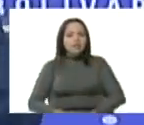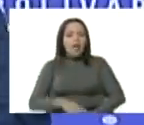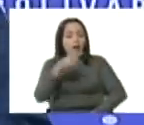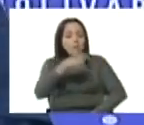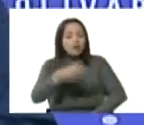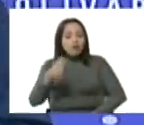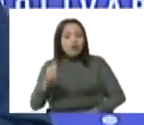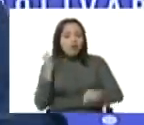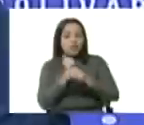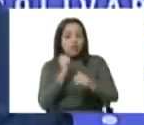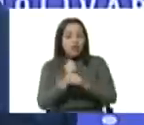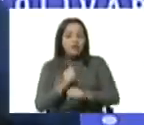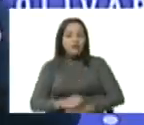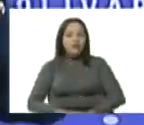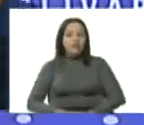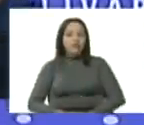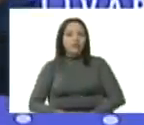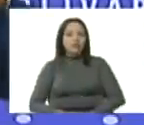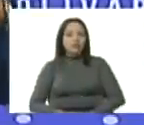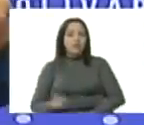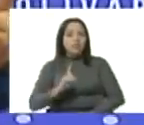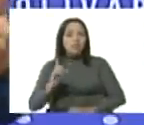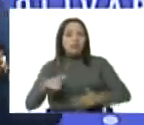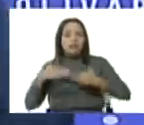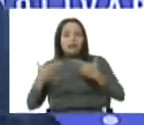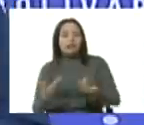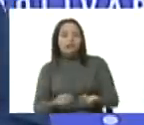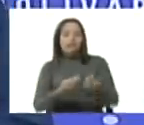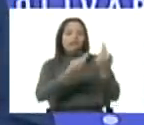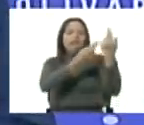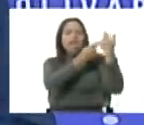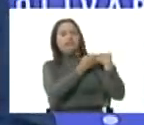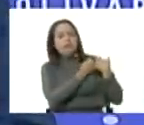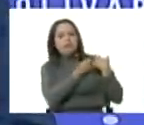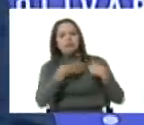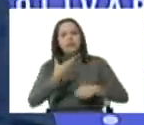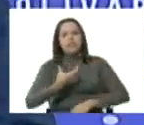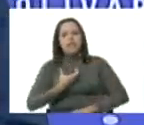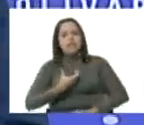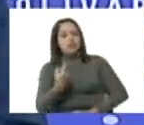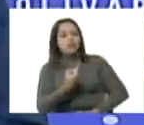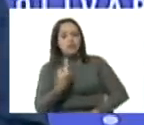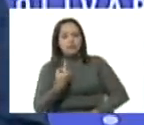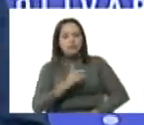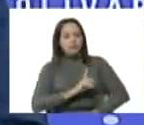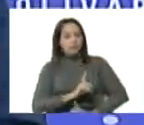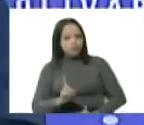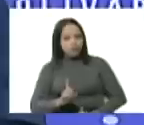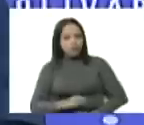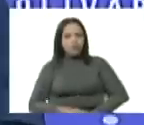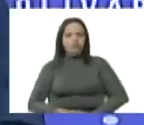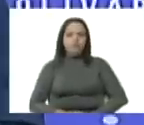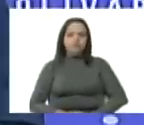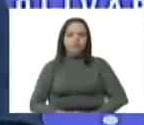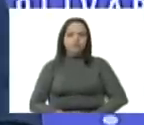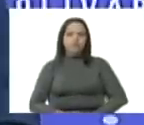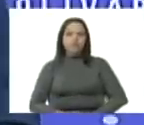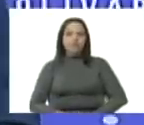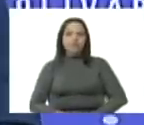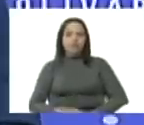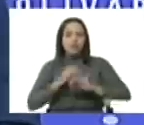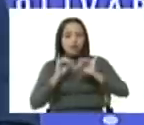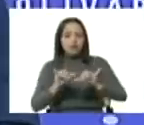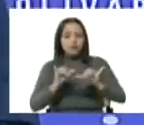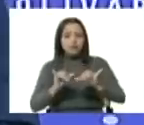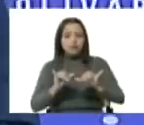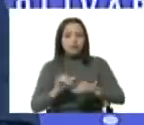trabajadores, trabajadoras, y no dejarles ese peso solo a ustedes en las alcaldías. Así que, como acaba de decir